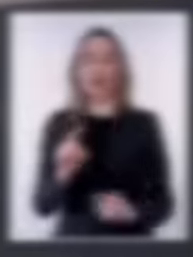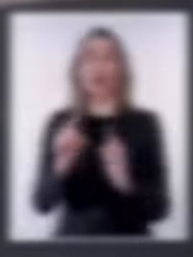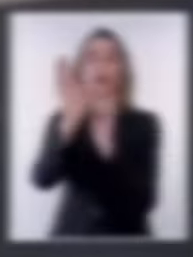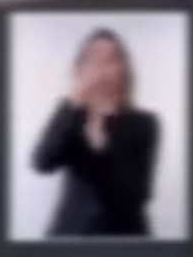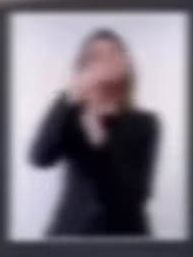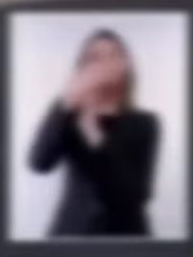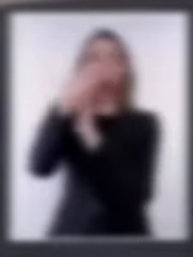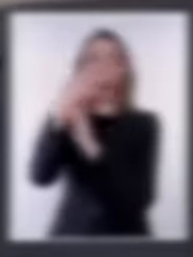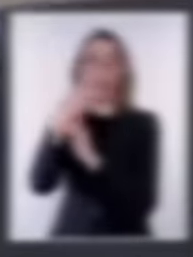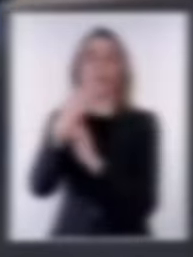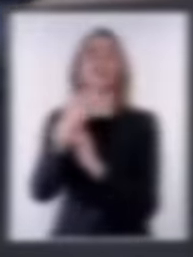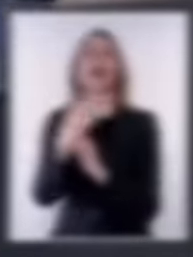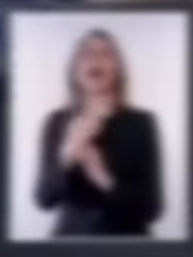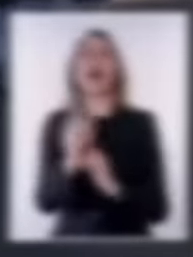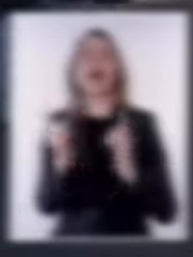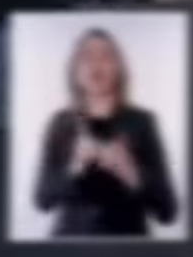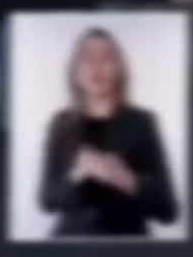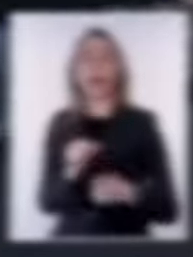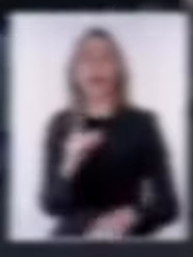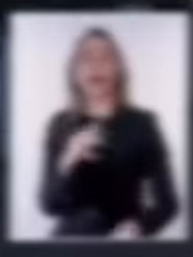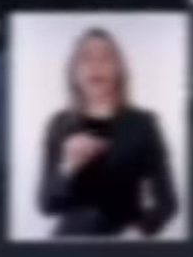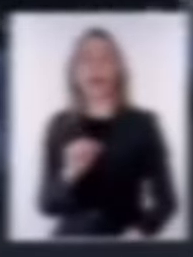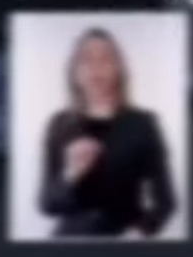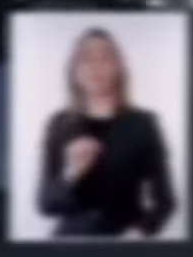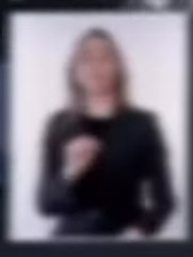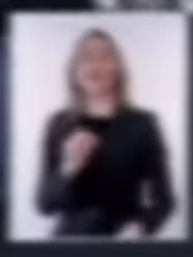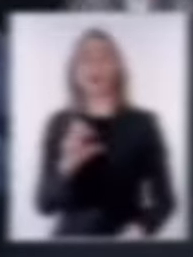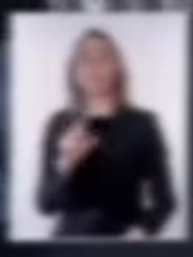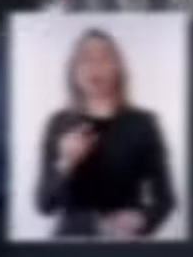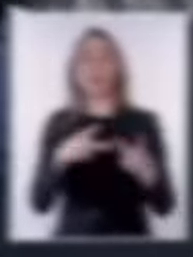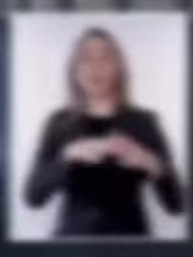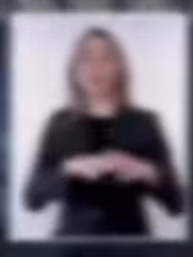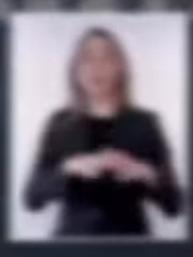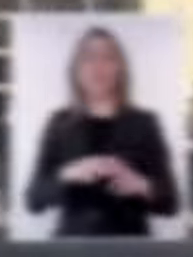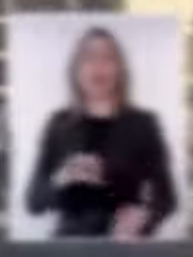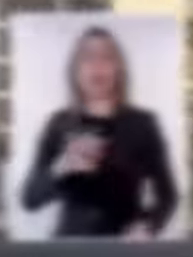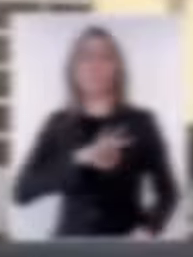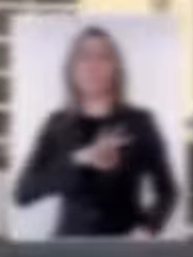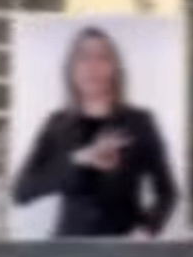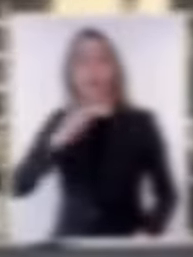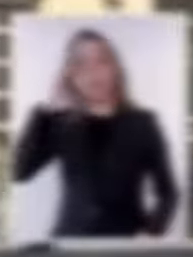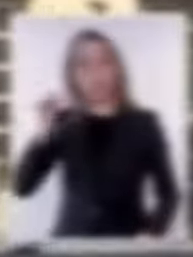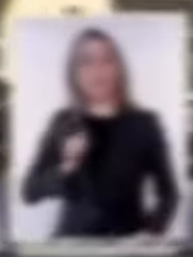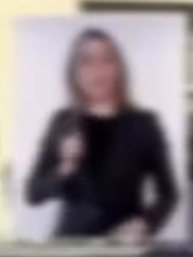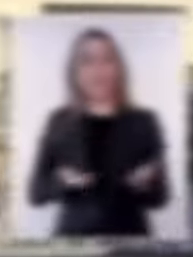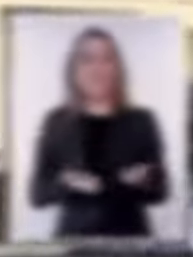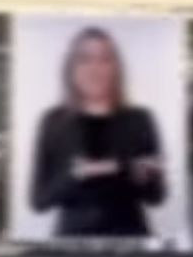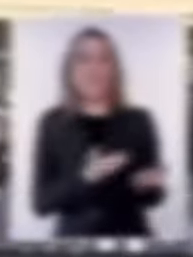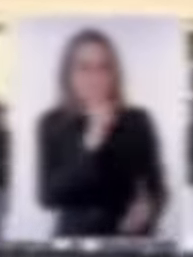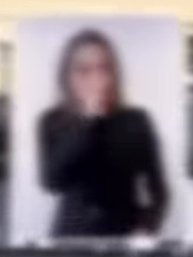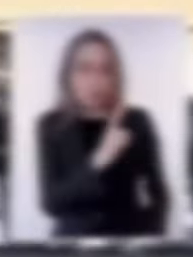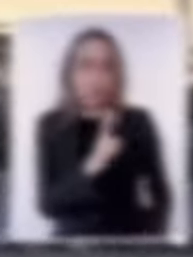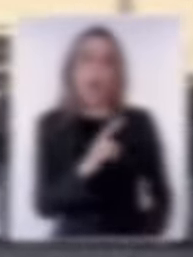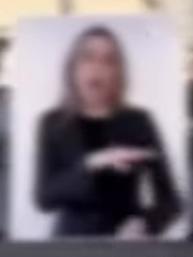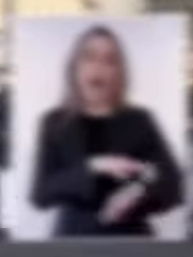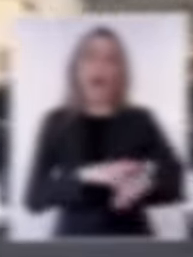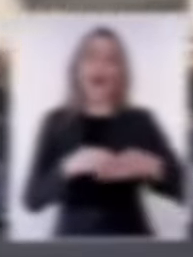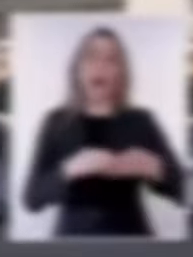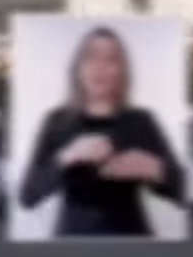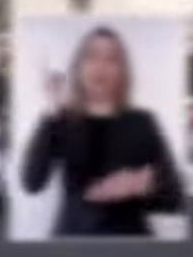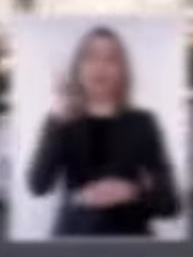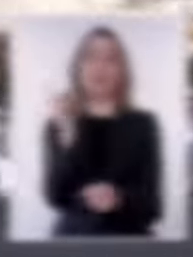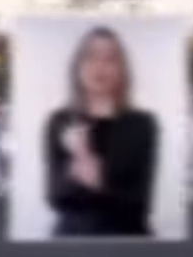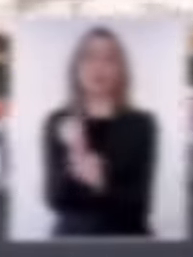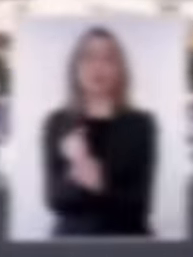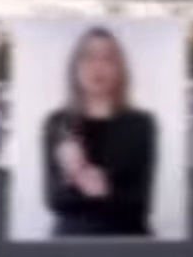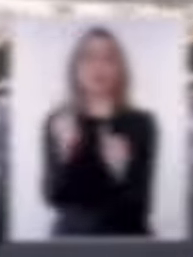combate de la Academia Politécnica Naval la medalla militar Servicios Distinguidos a la Armada Nacional por haber prestado